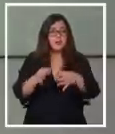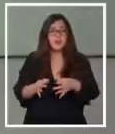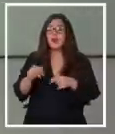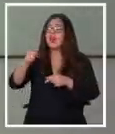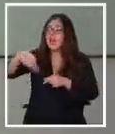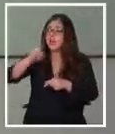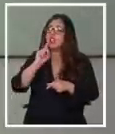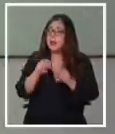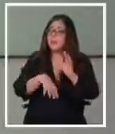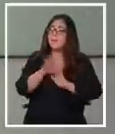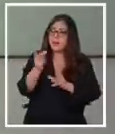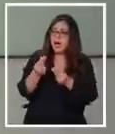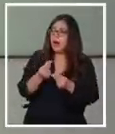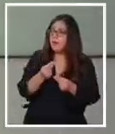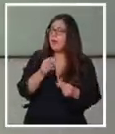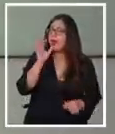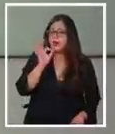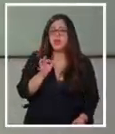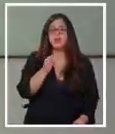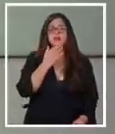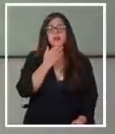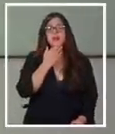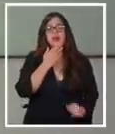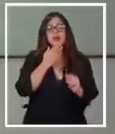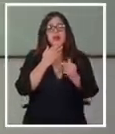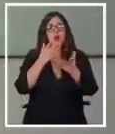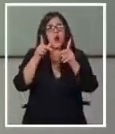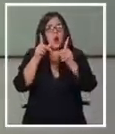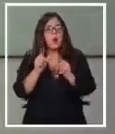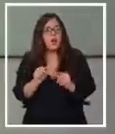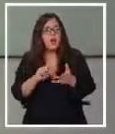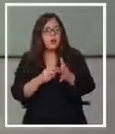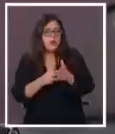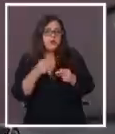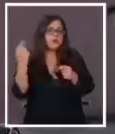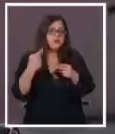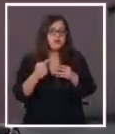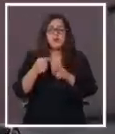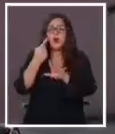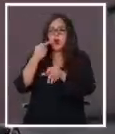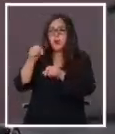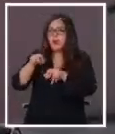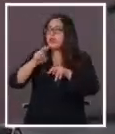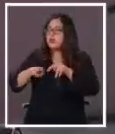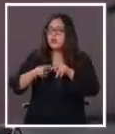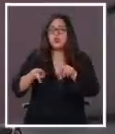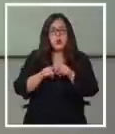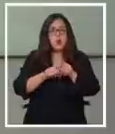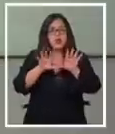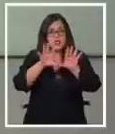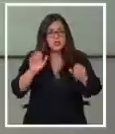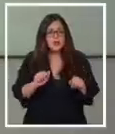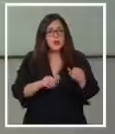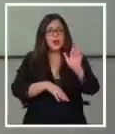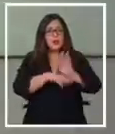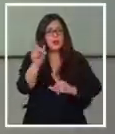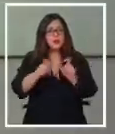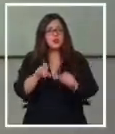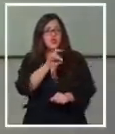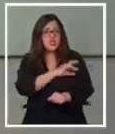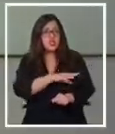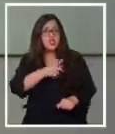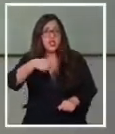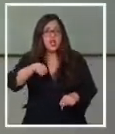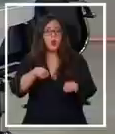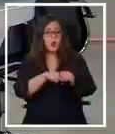con más recursos que son los con además menos preexistencia ya no pero se arregla el sistema para la mayor parte de los chilenos que usted dice que